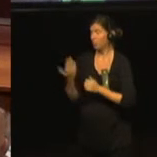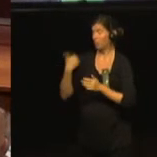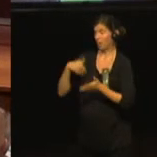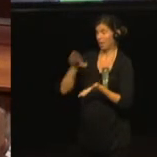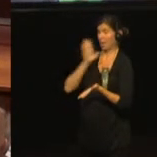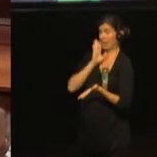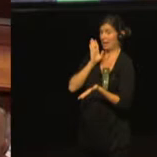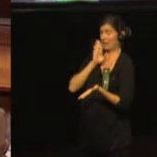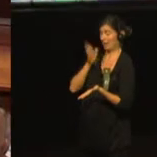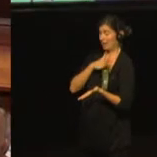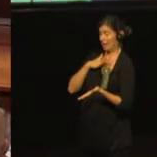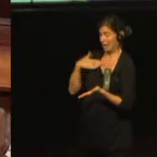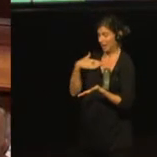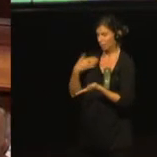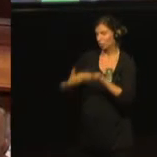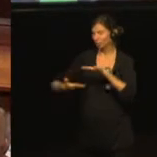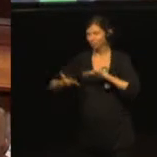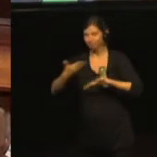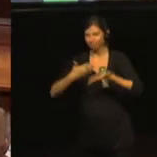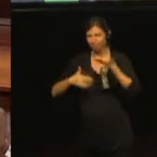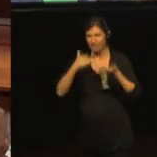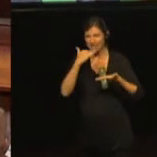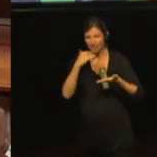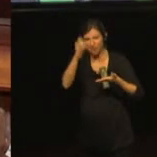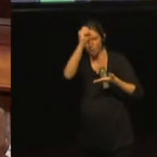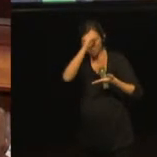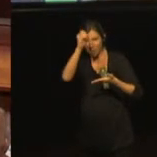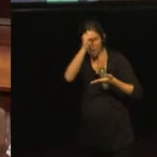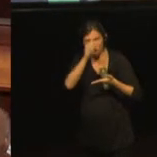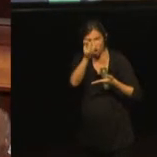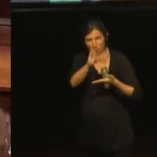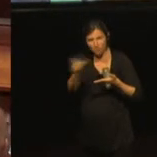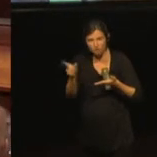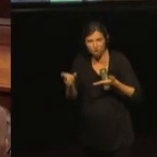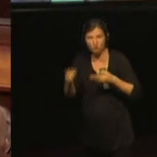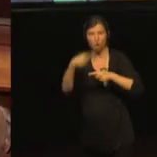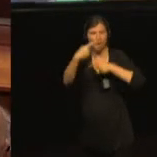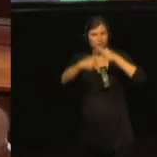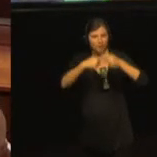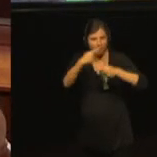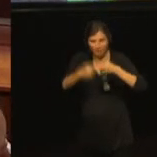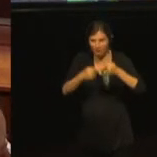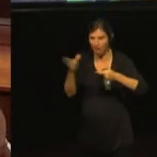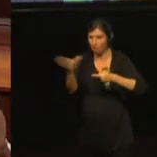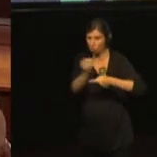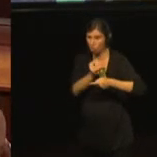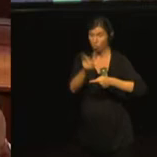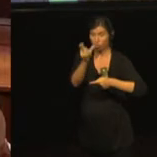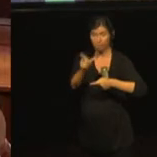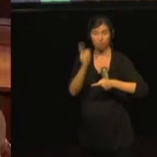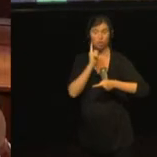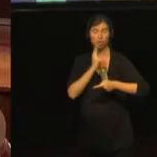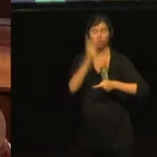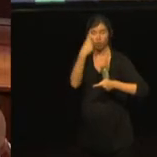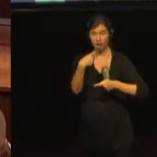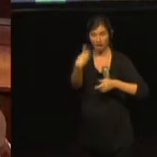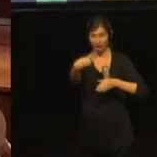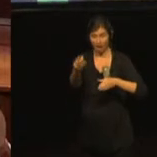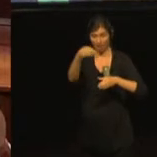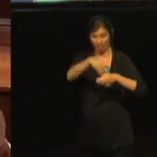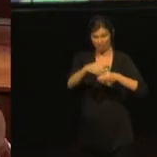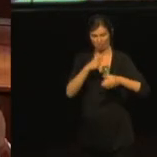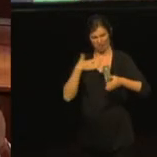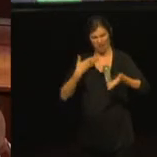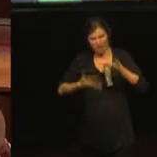feedback de las personas y de las familias que tienen miembros con sordoceguera para poder controlar mejor